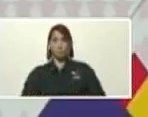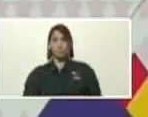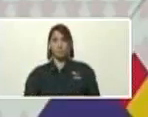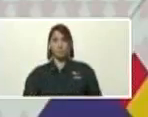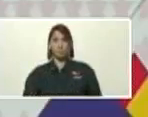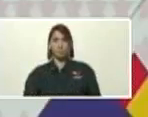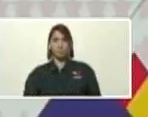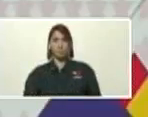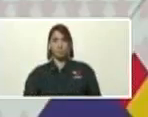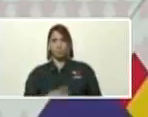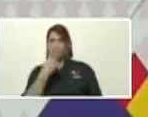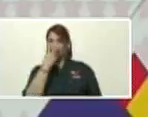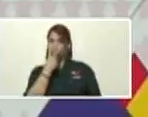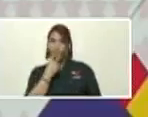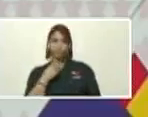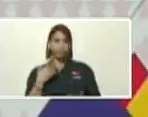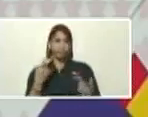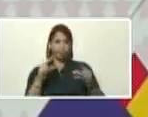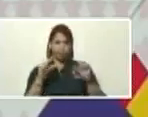miserable.